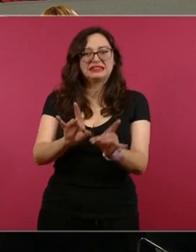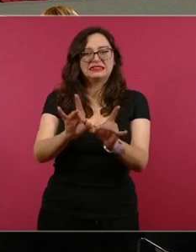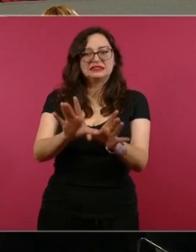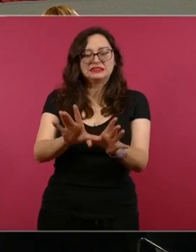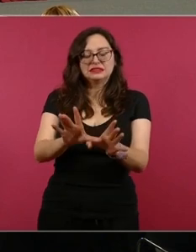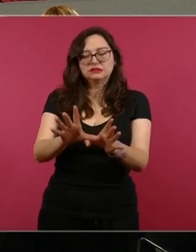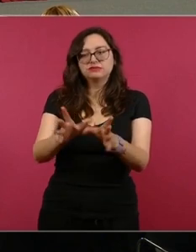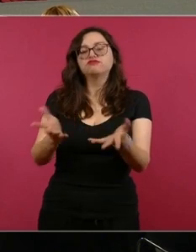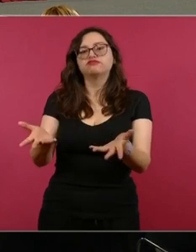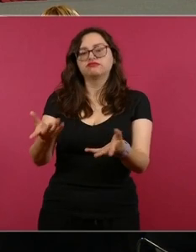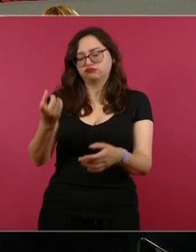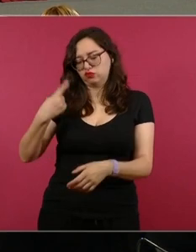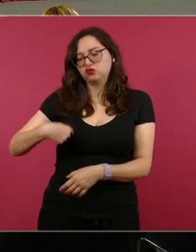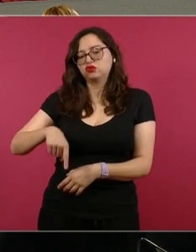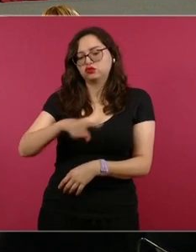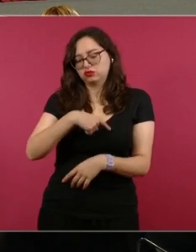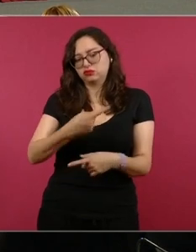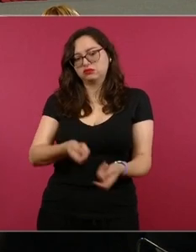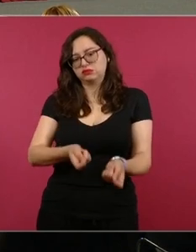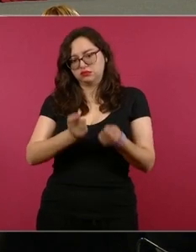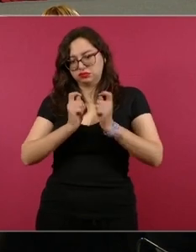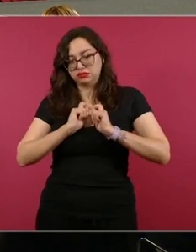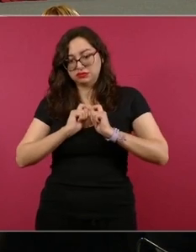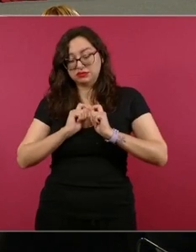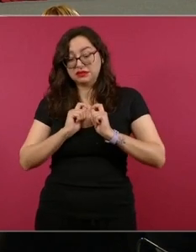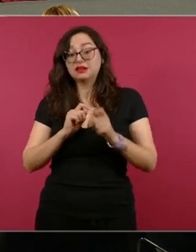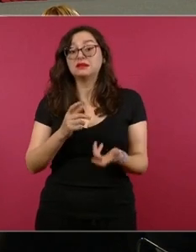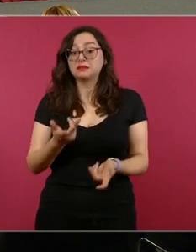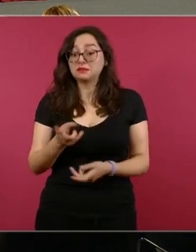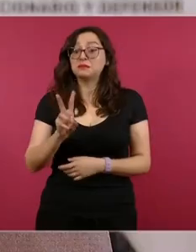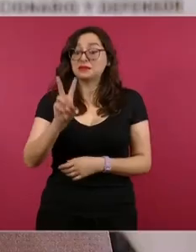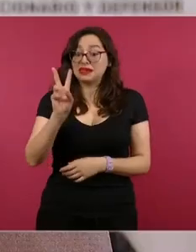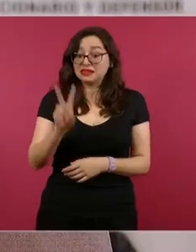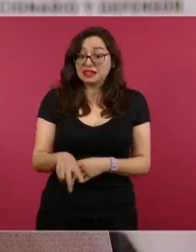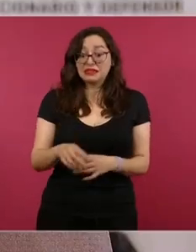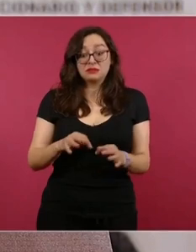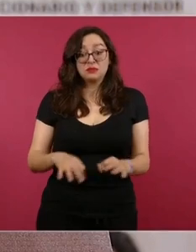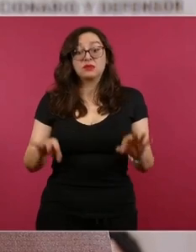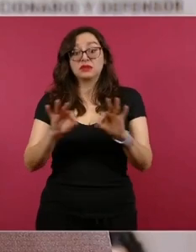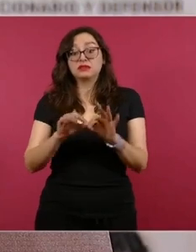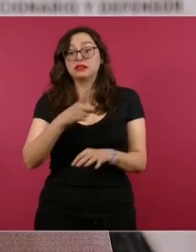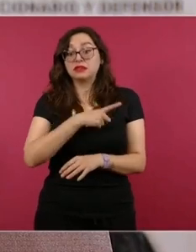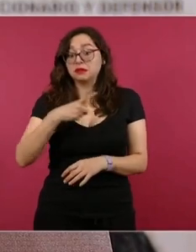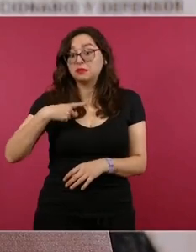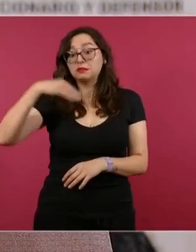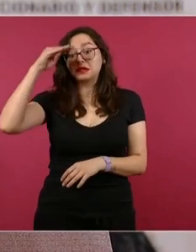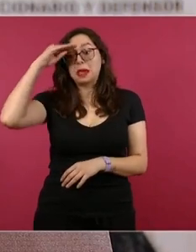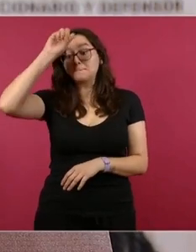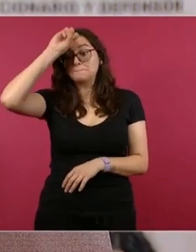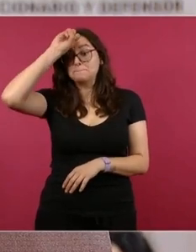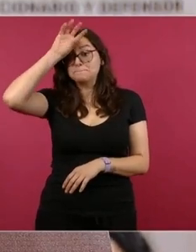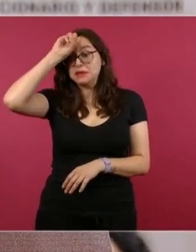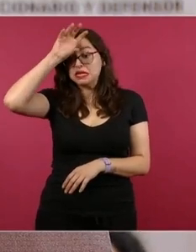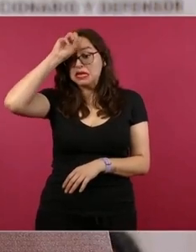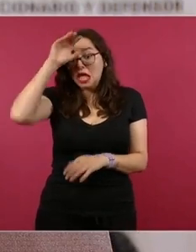importante señalar el tamaño de la obra. La localización de